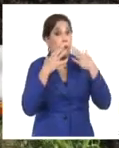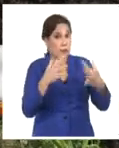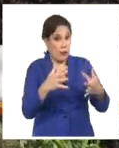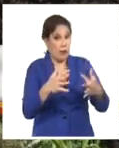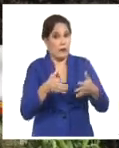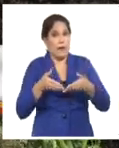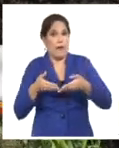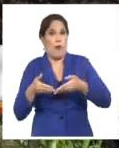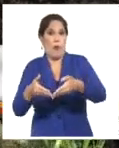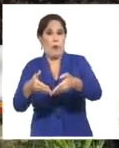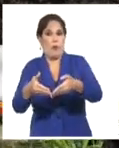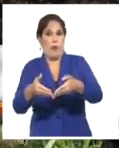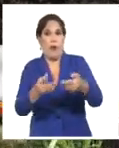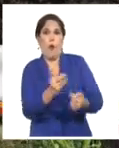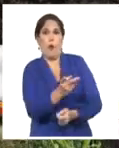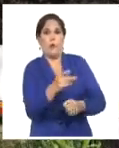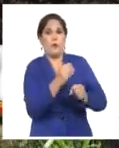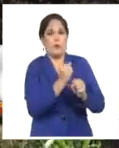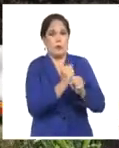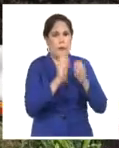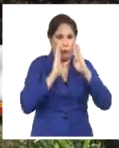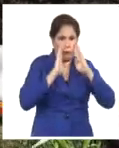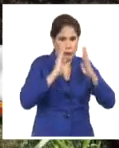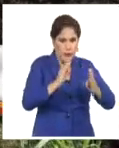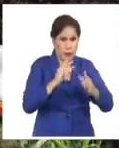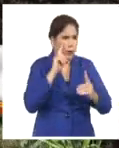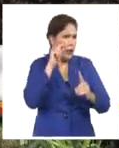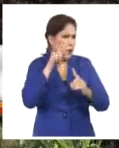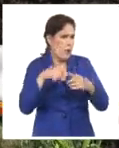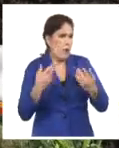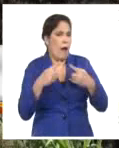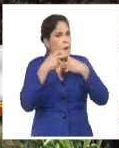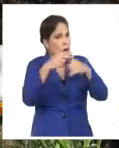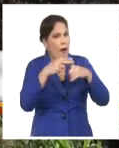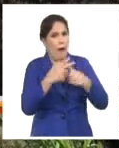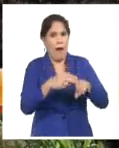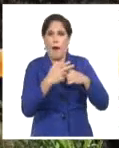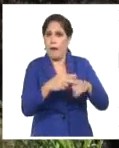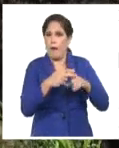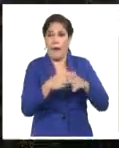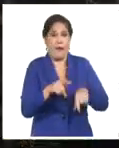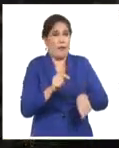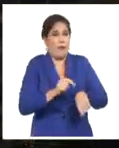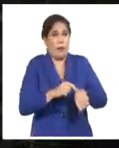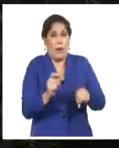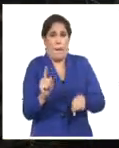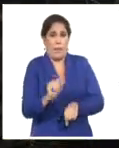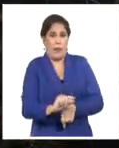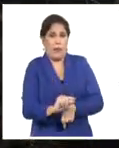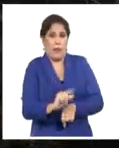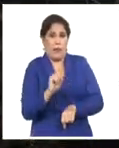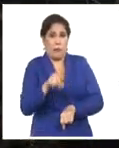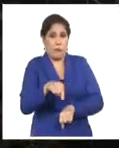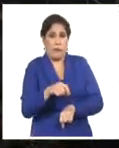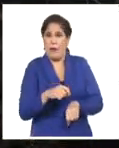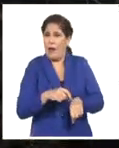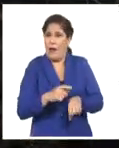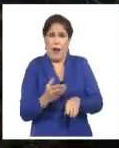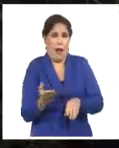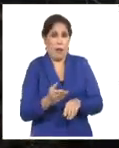canal P5, que tenemos la misión de darle mantenimiento. Ya es la última parte que nos falta de aquí, de